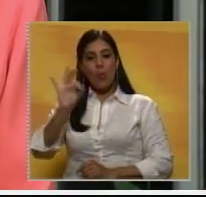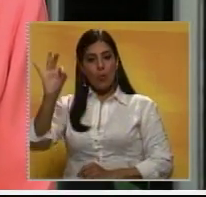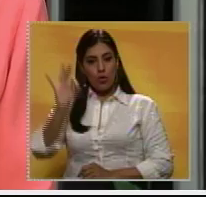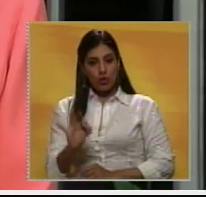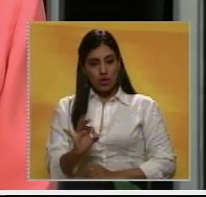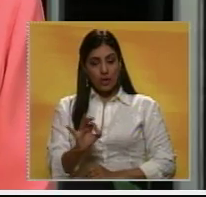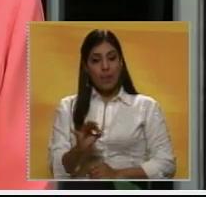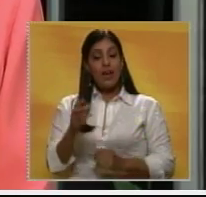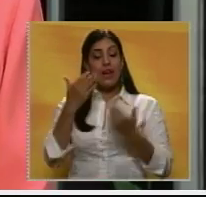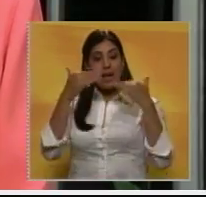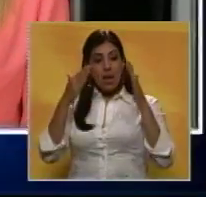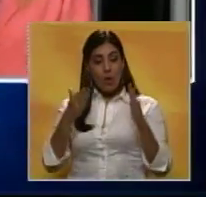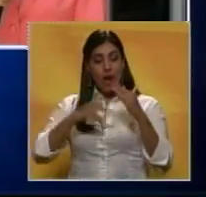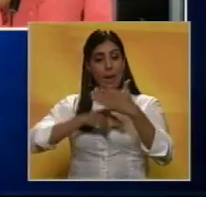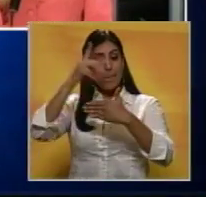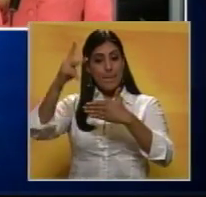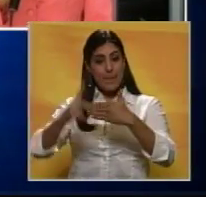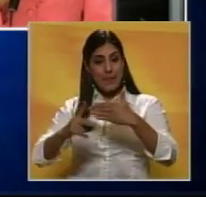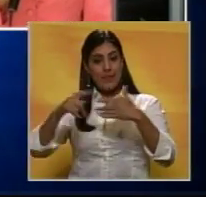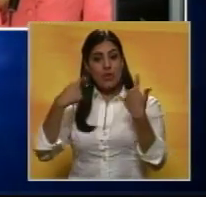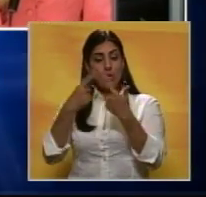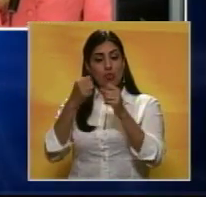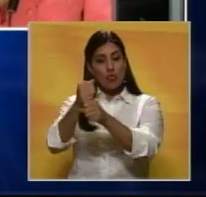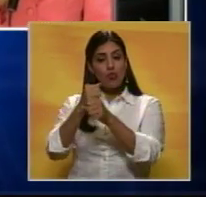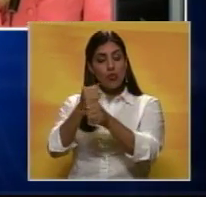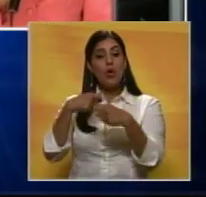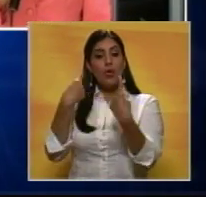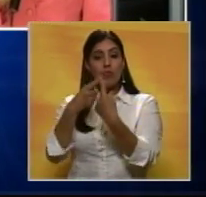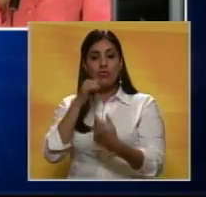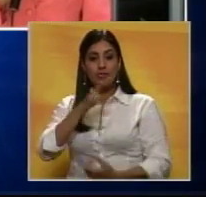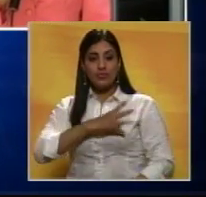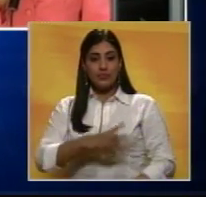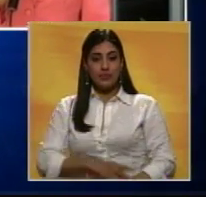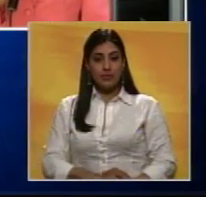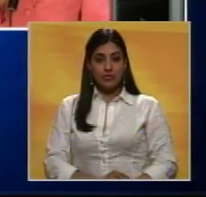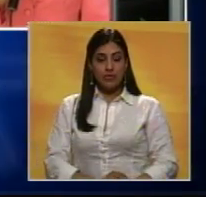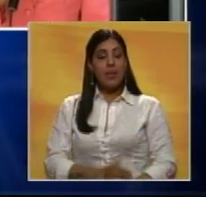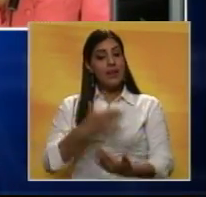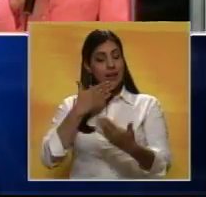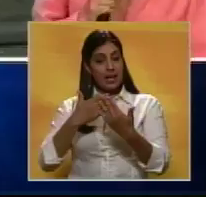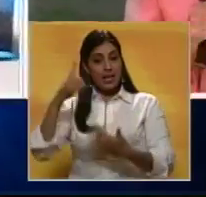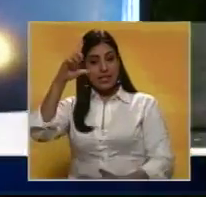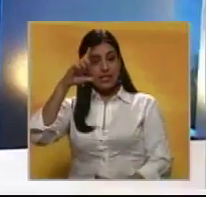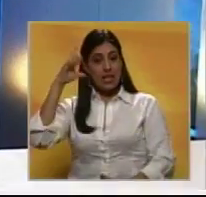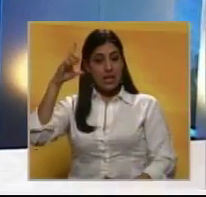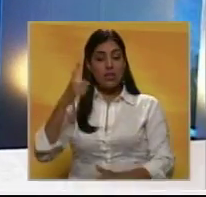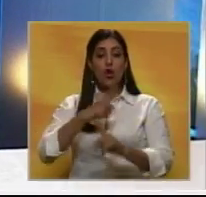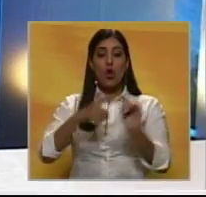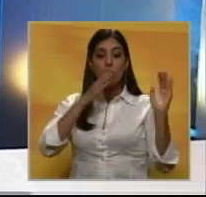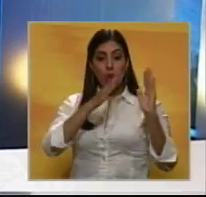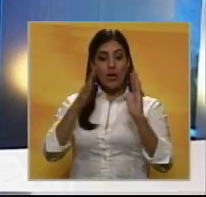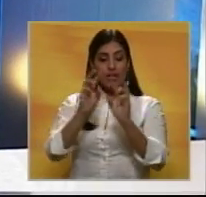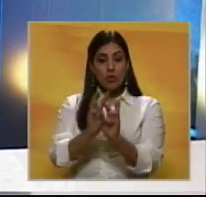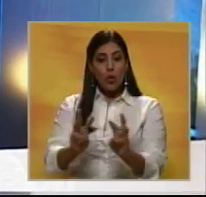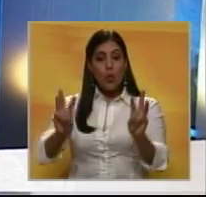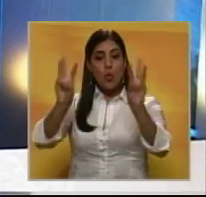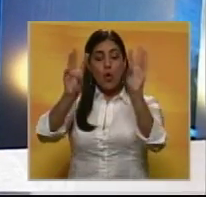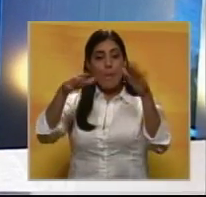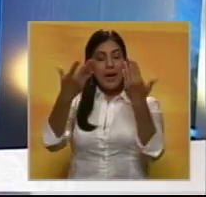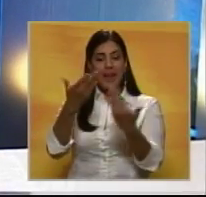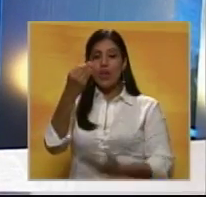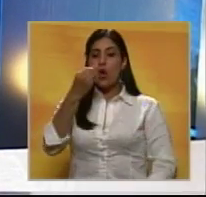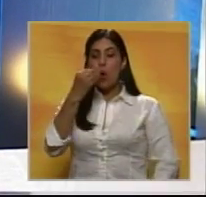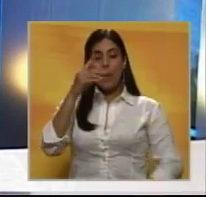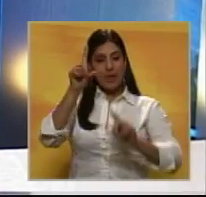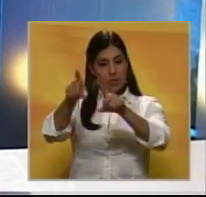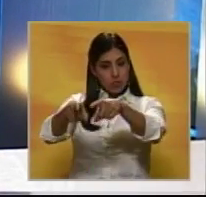4,5%. Desde la Escuela de Planificación de La Rinconada, Liz Flores, Noticiero Venevisión. Gracias, Liz. La Organización de las Naciones Unidas para la